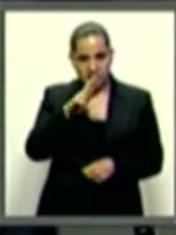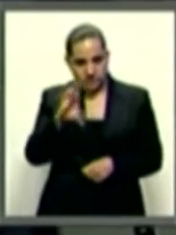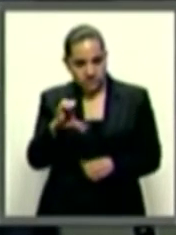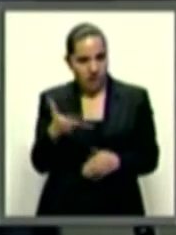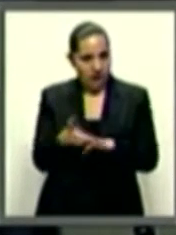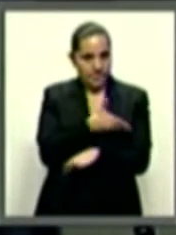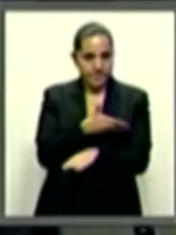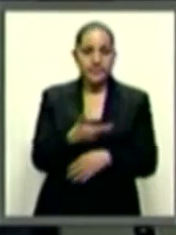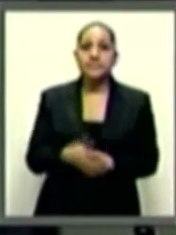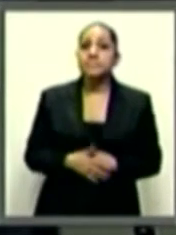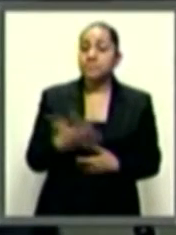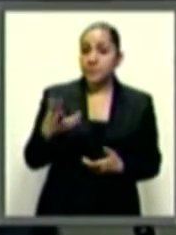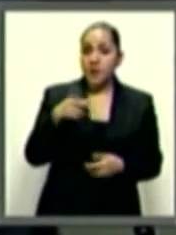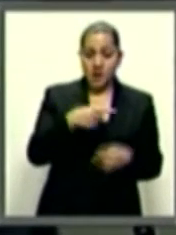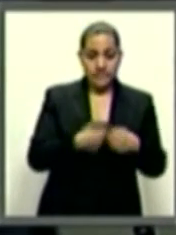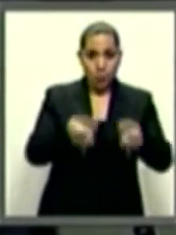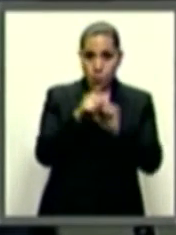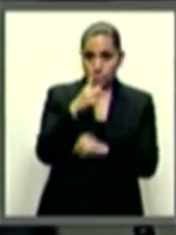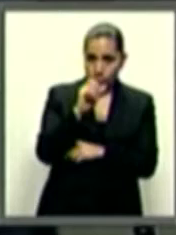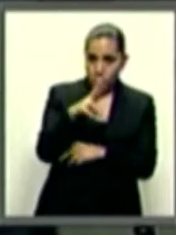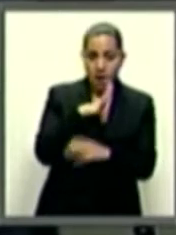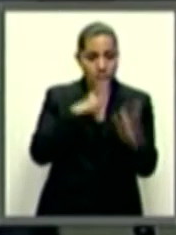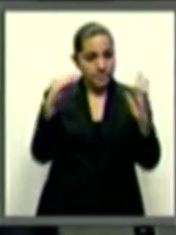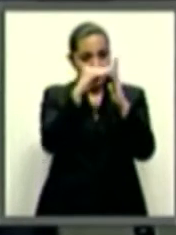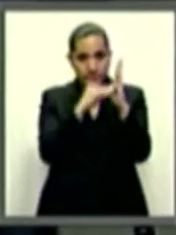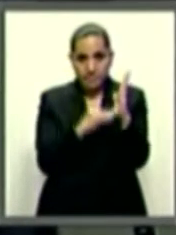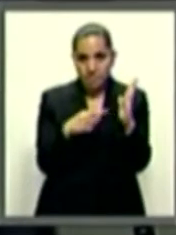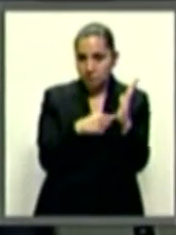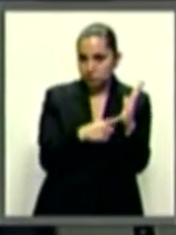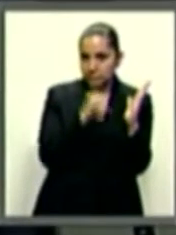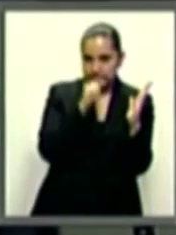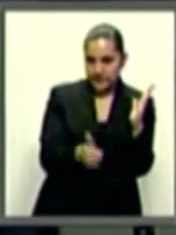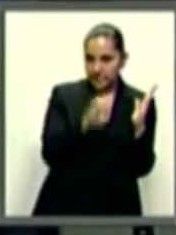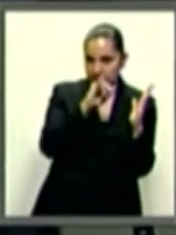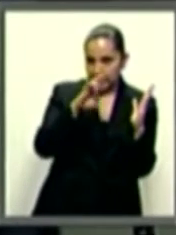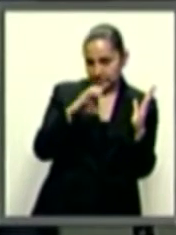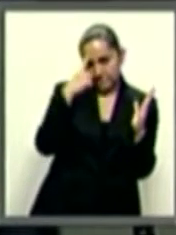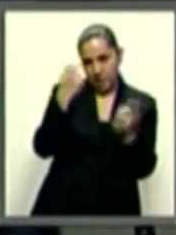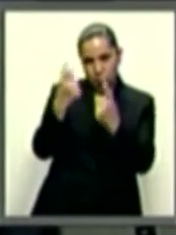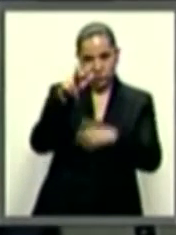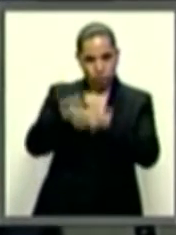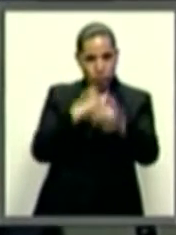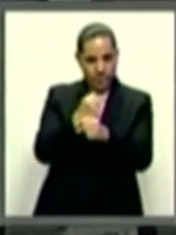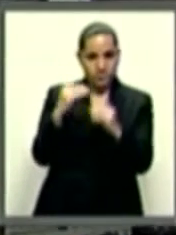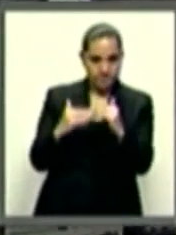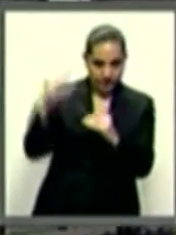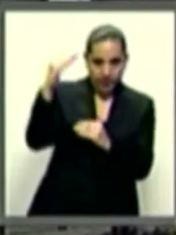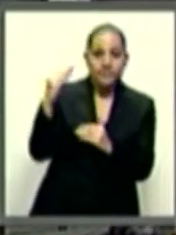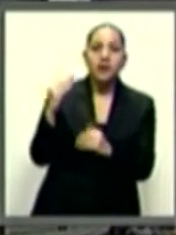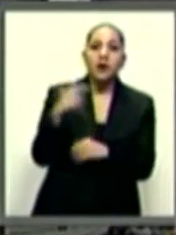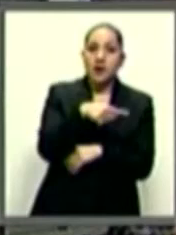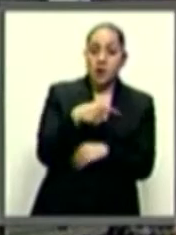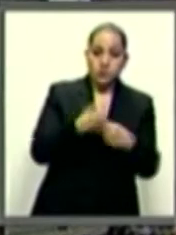médico no se incluyen en el catálogo universal de servicios de salud del Seguro Popular para los mayores de 18 años, que son el estrato